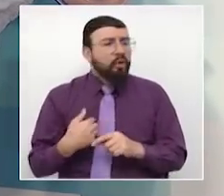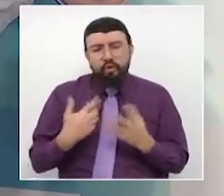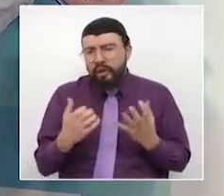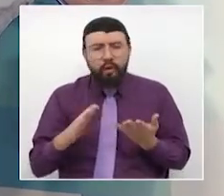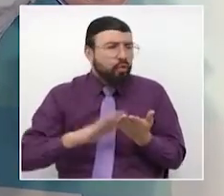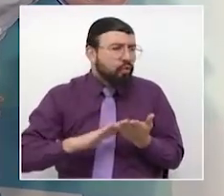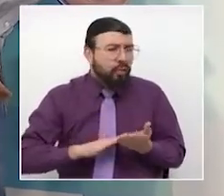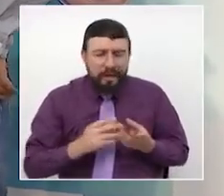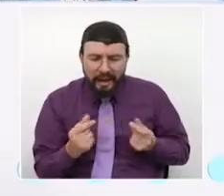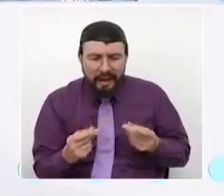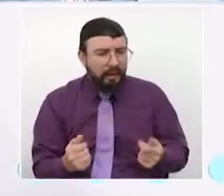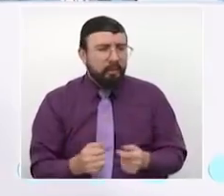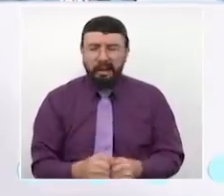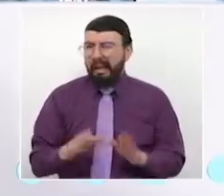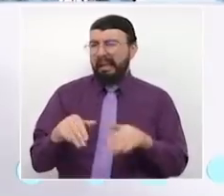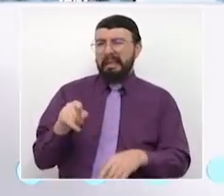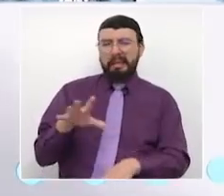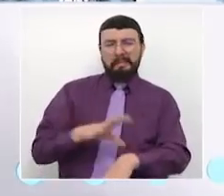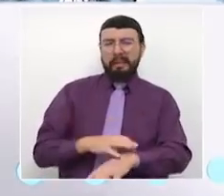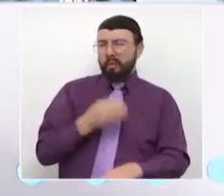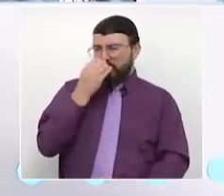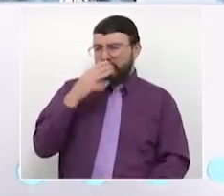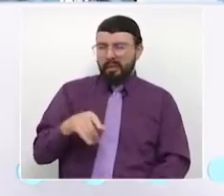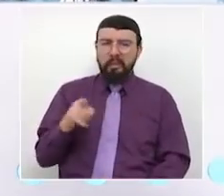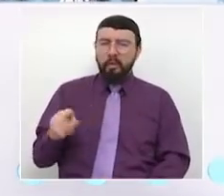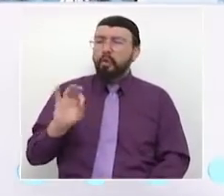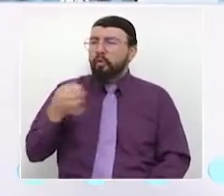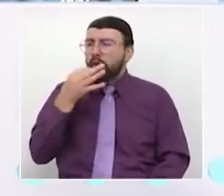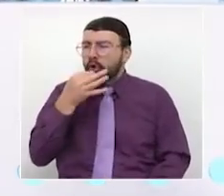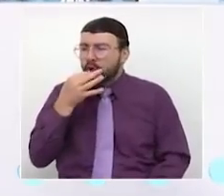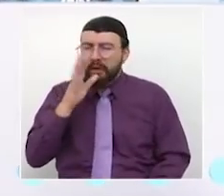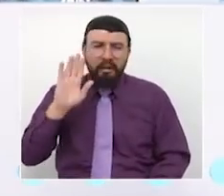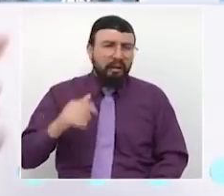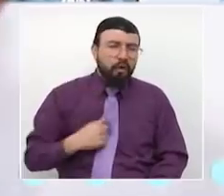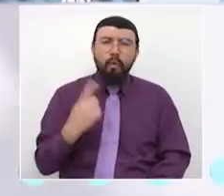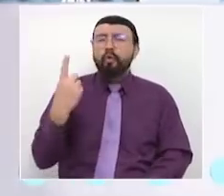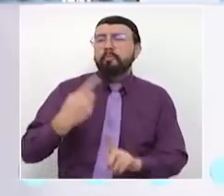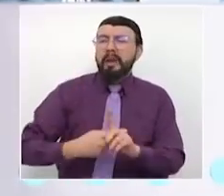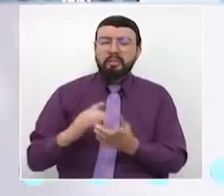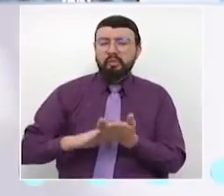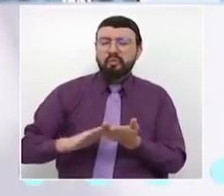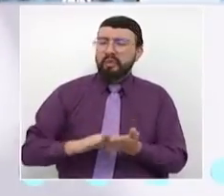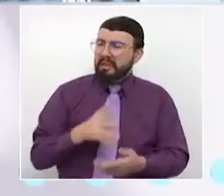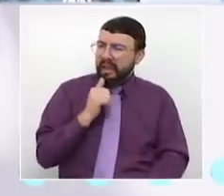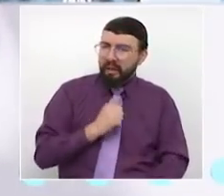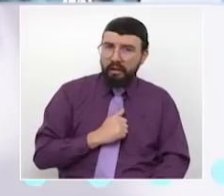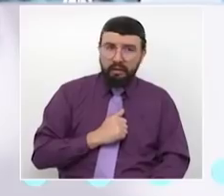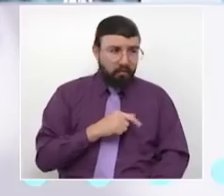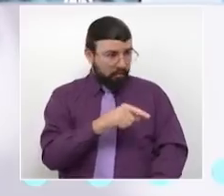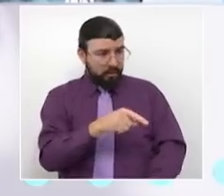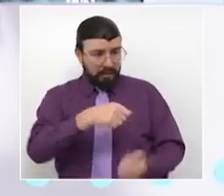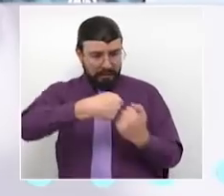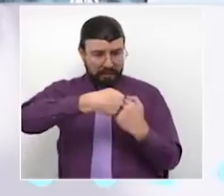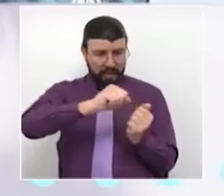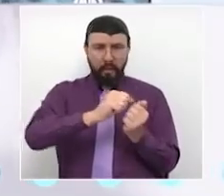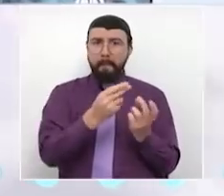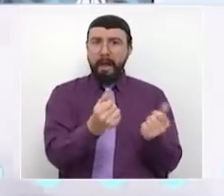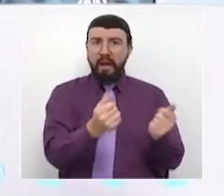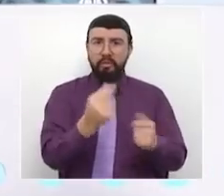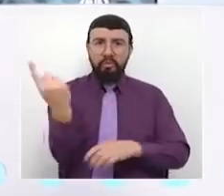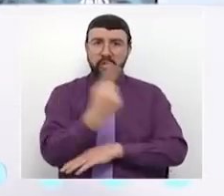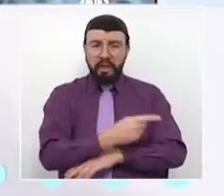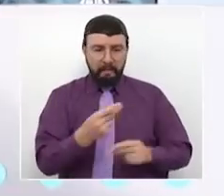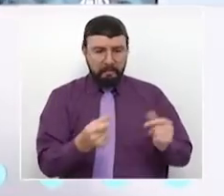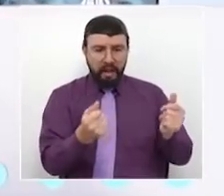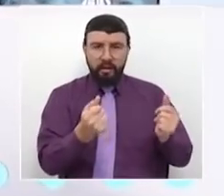y decir, no, ese médico tan malo, ese no sirve para nada, no me alivió y llevo un mes de tratamiento. Esto no se daña de la noche a la mañana. Esto